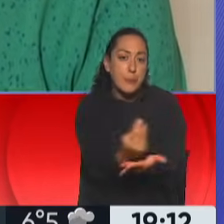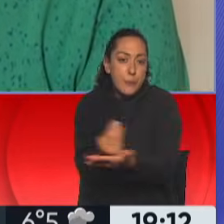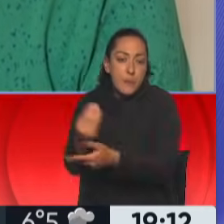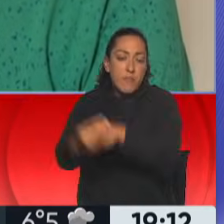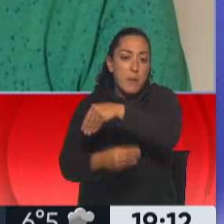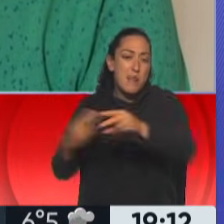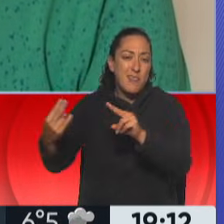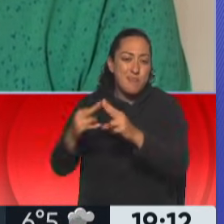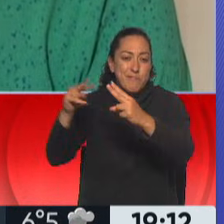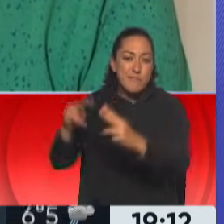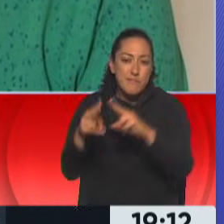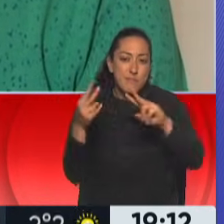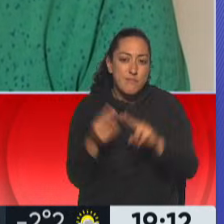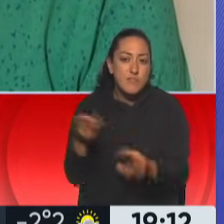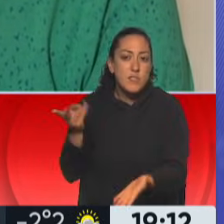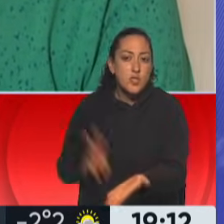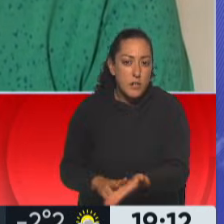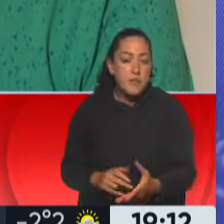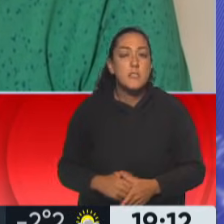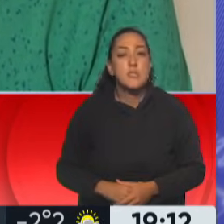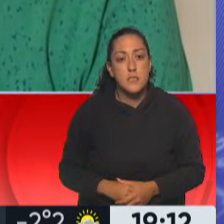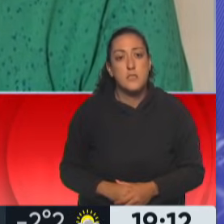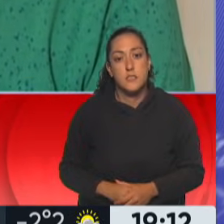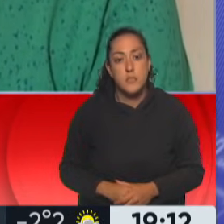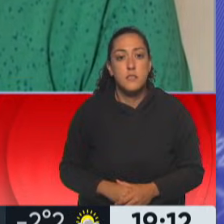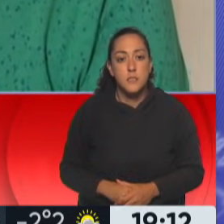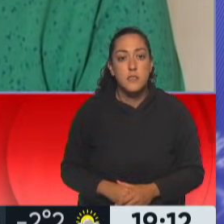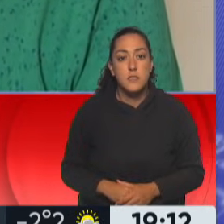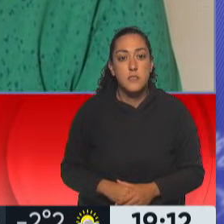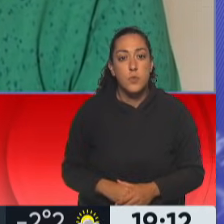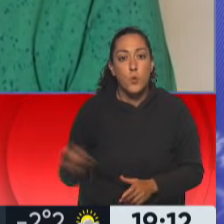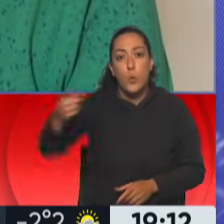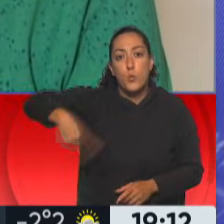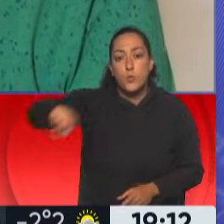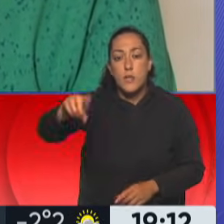sus familiares, por lo menos que puedan tener la vida que